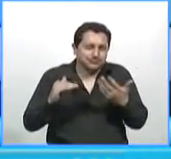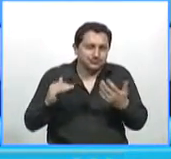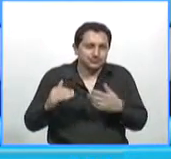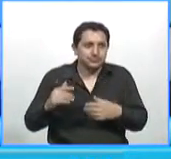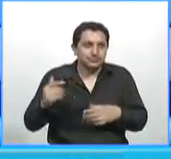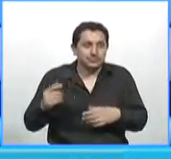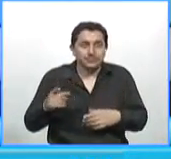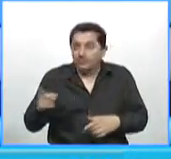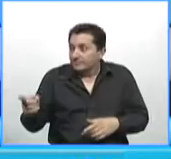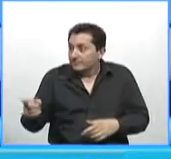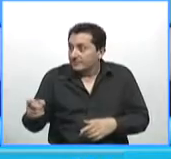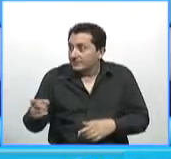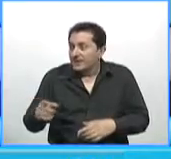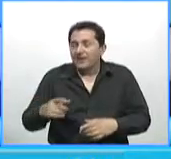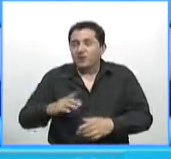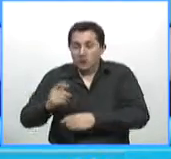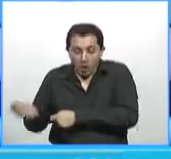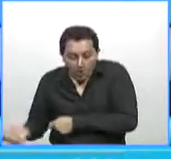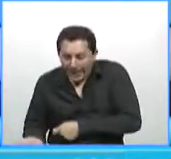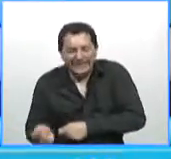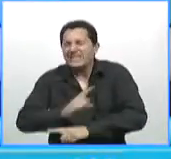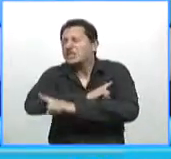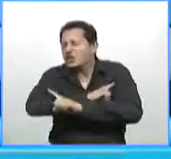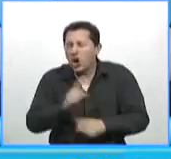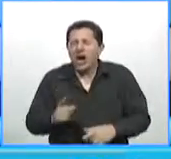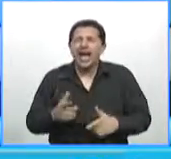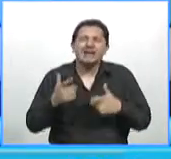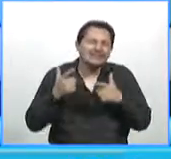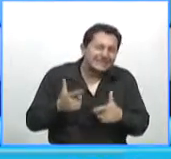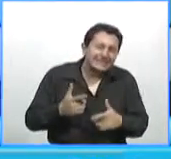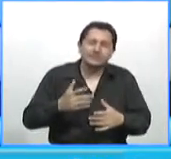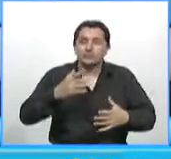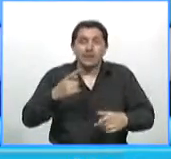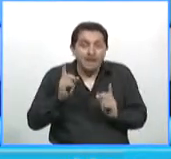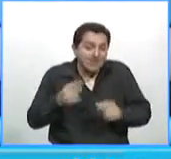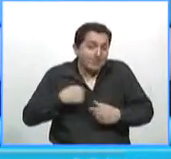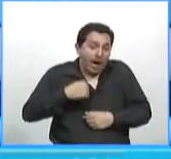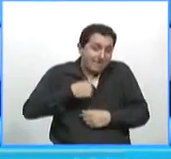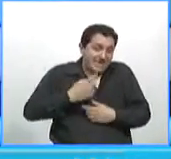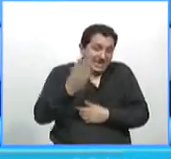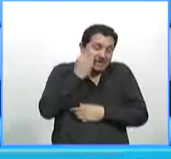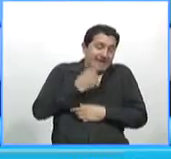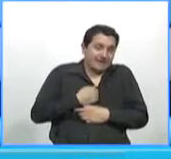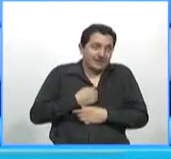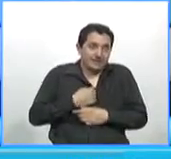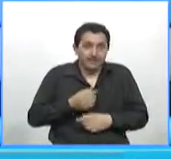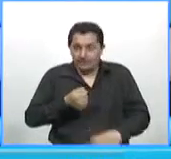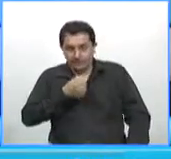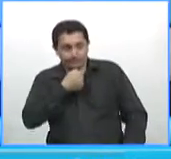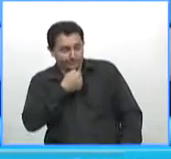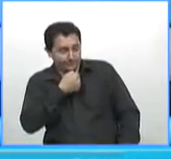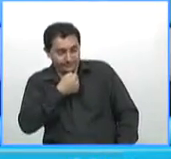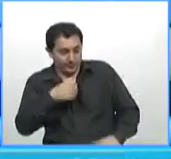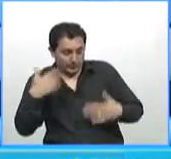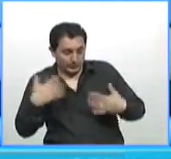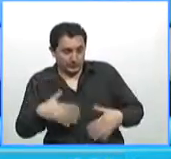No podés salir a barrer ahí, la re. Y no paraba. ¿Vos a vos misma? A mí misma. A lo que los que estaban comentando tuvieron que